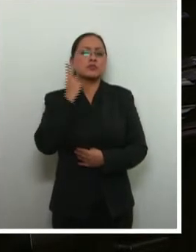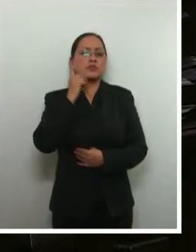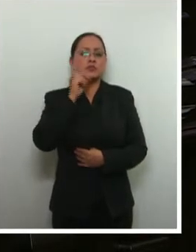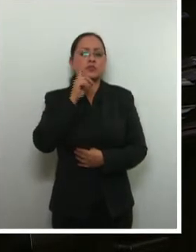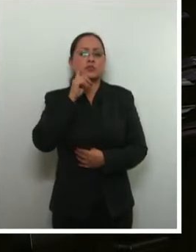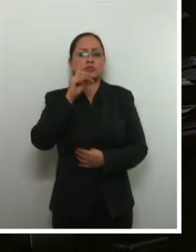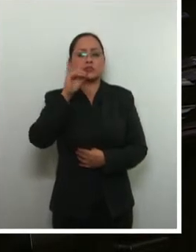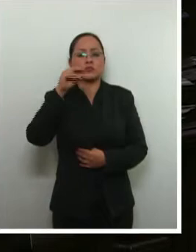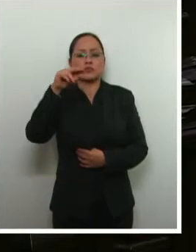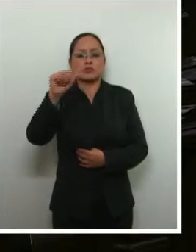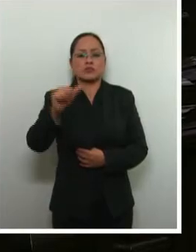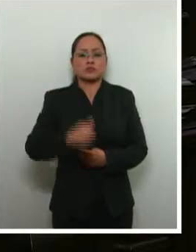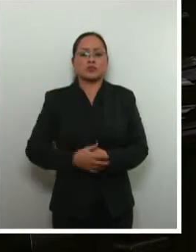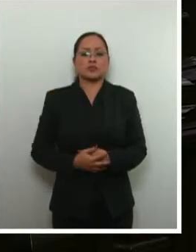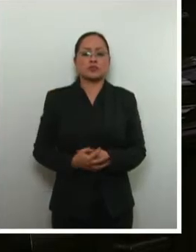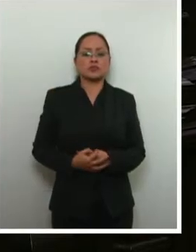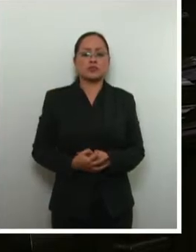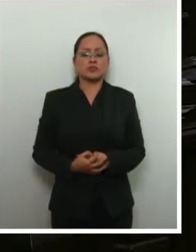diputada.